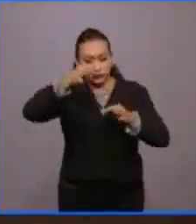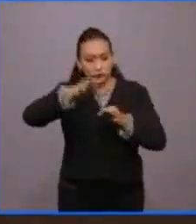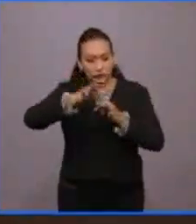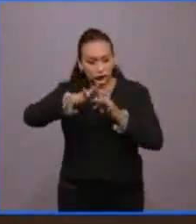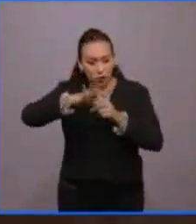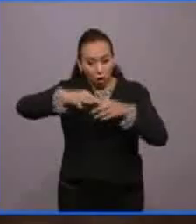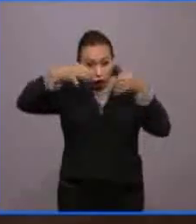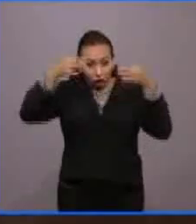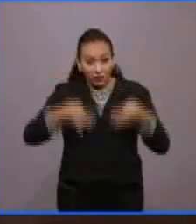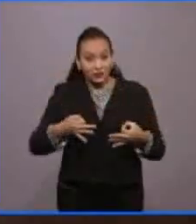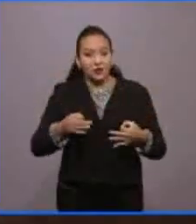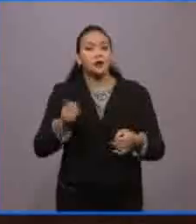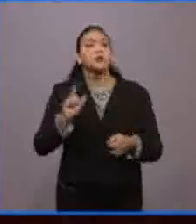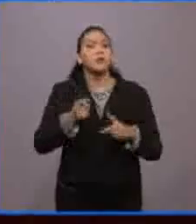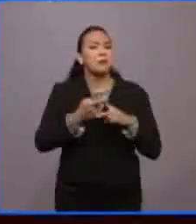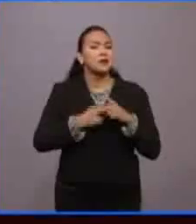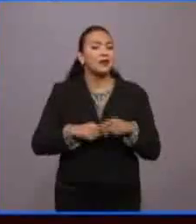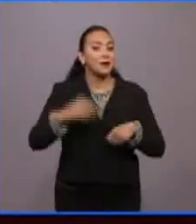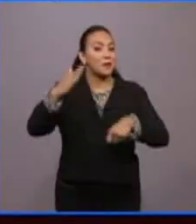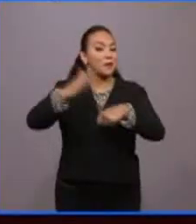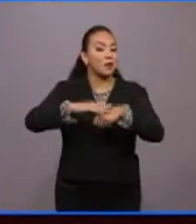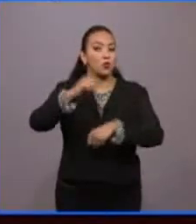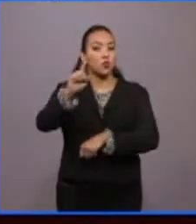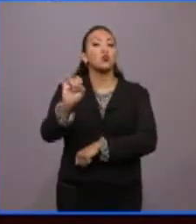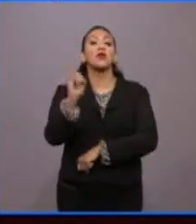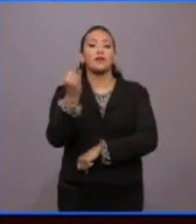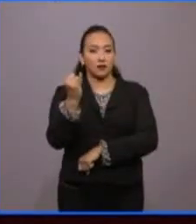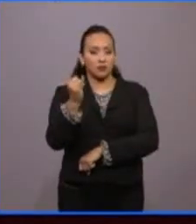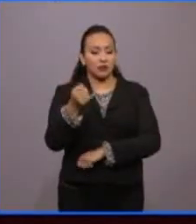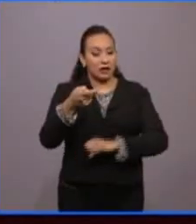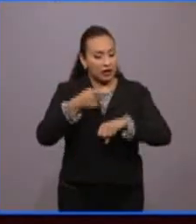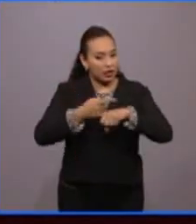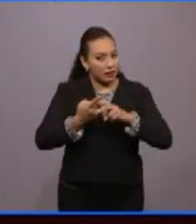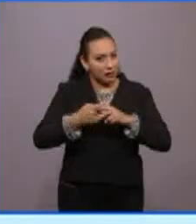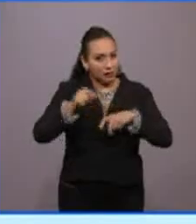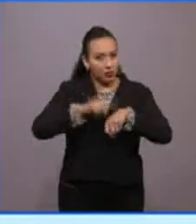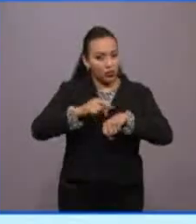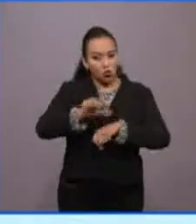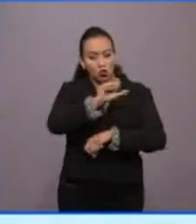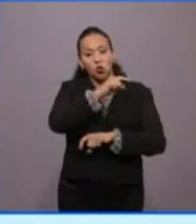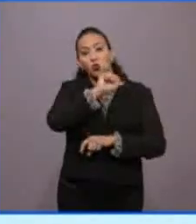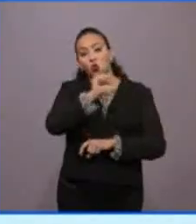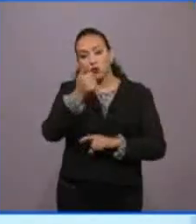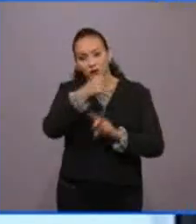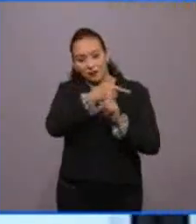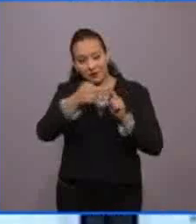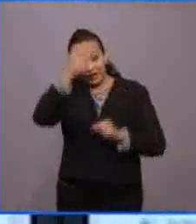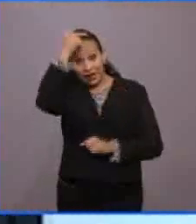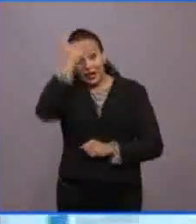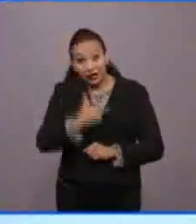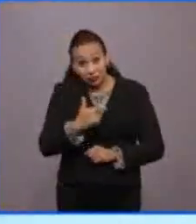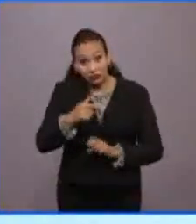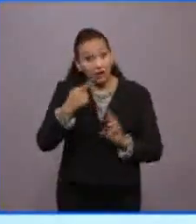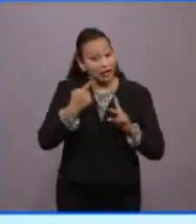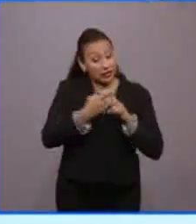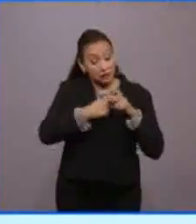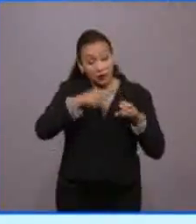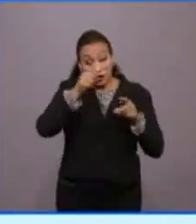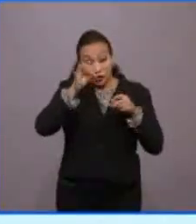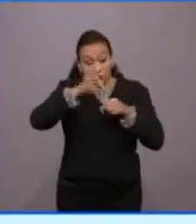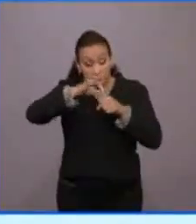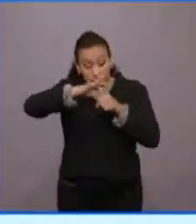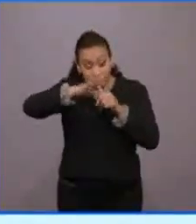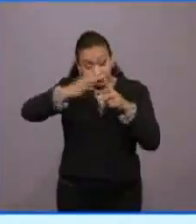elección judicial iniciará el próximo 1 de junio a partir de las 11:30 de la noche. Se trata de un